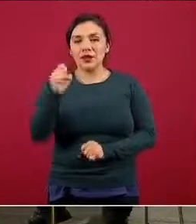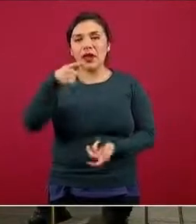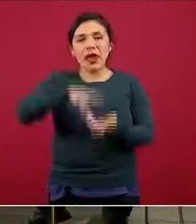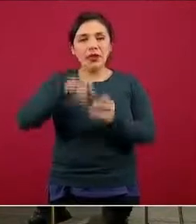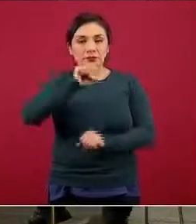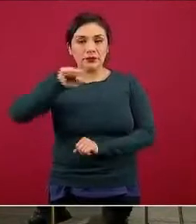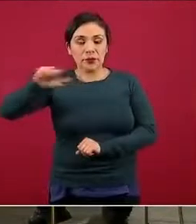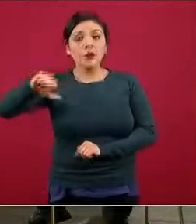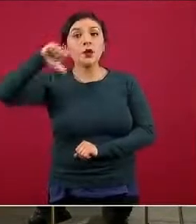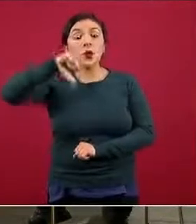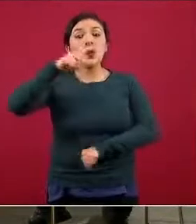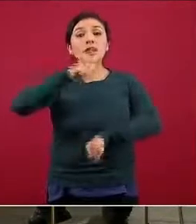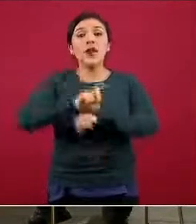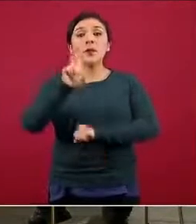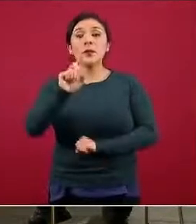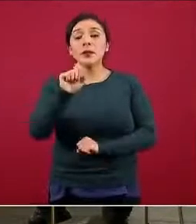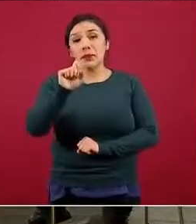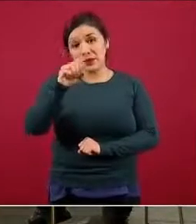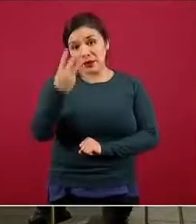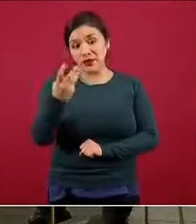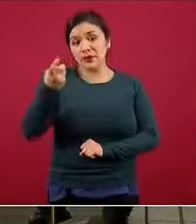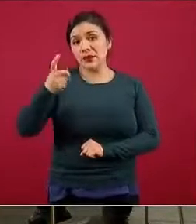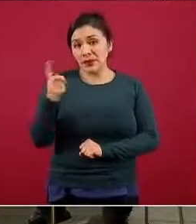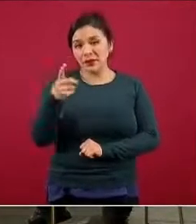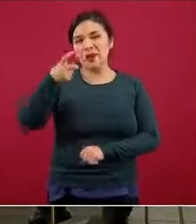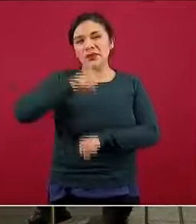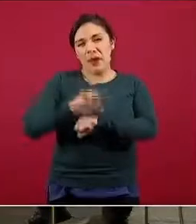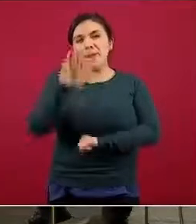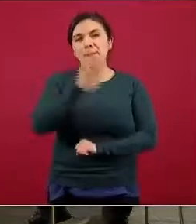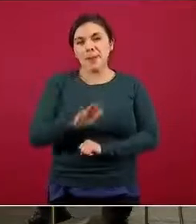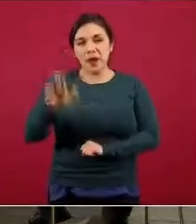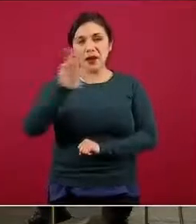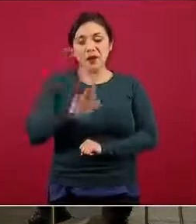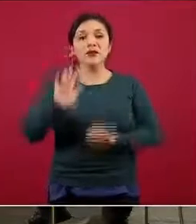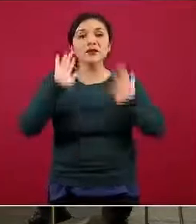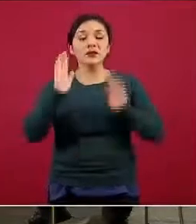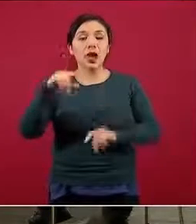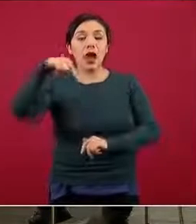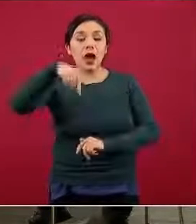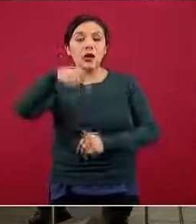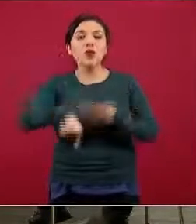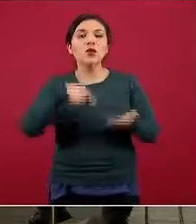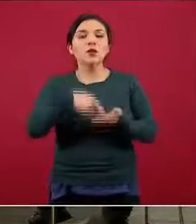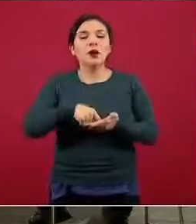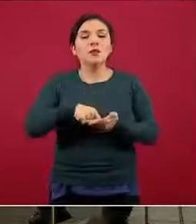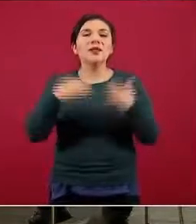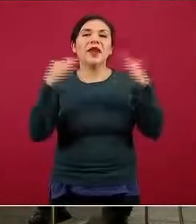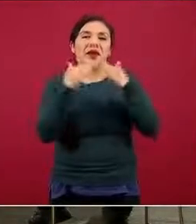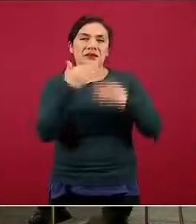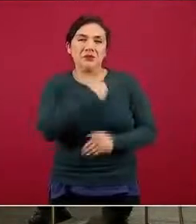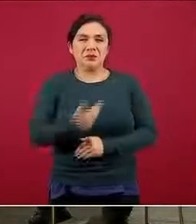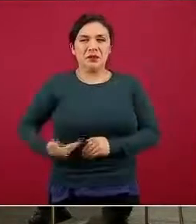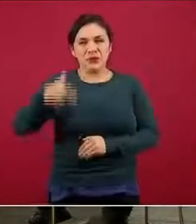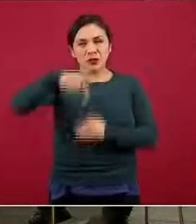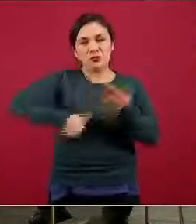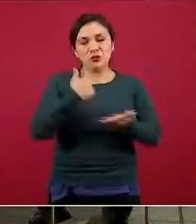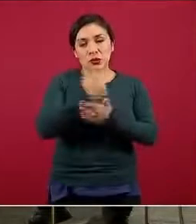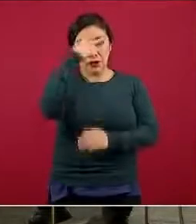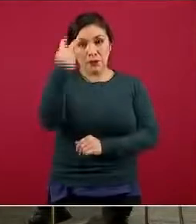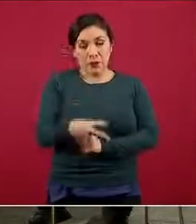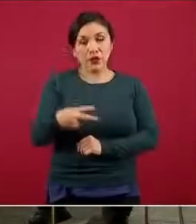Y hoy, 23 de diciembre, miércoles 23 de diciembre, estamos aquí en Palacio Nacional, en la Ciudad de